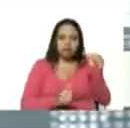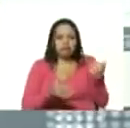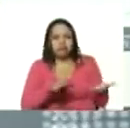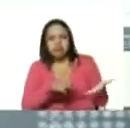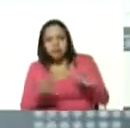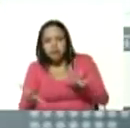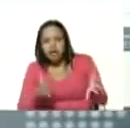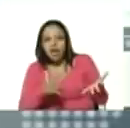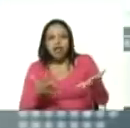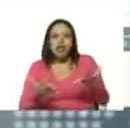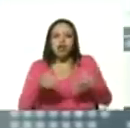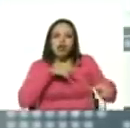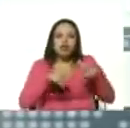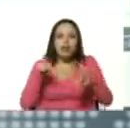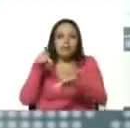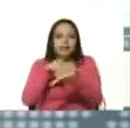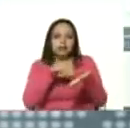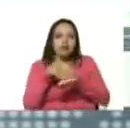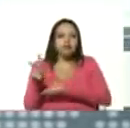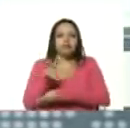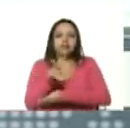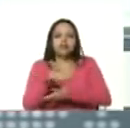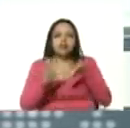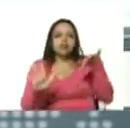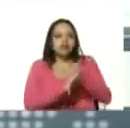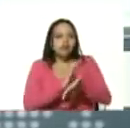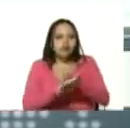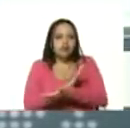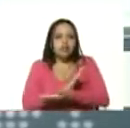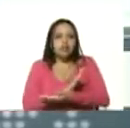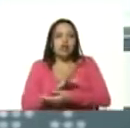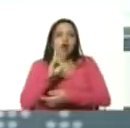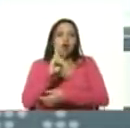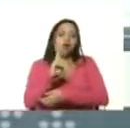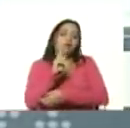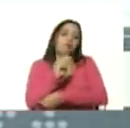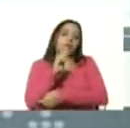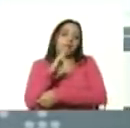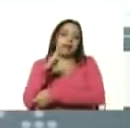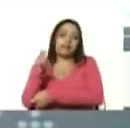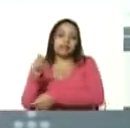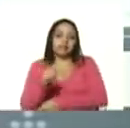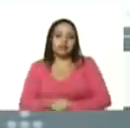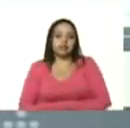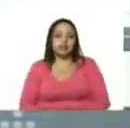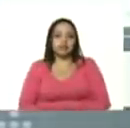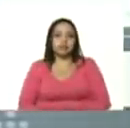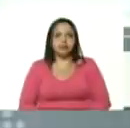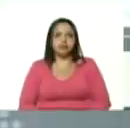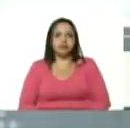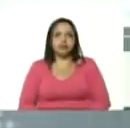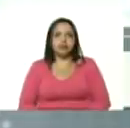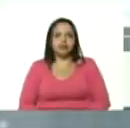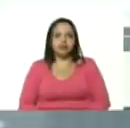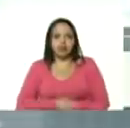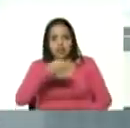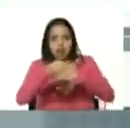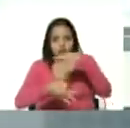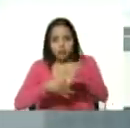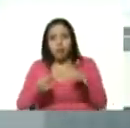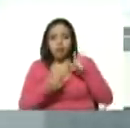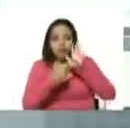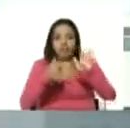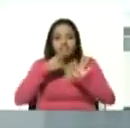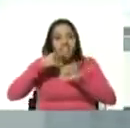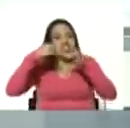mucho que ver con la participación de Venezuela en la OIP. Como tú bien dices, expusimos la verdad, lo